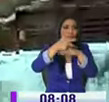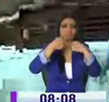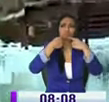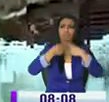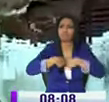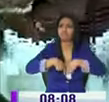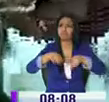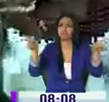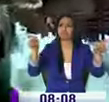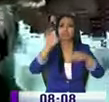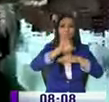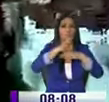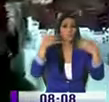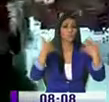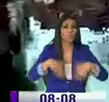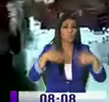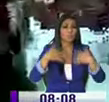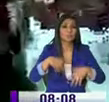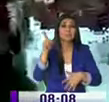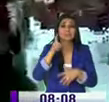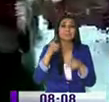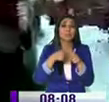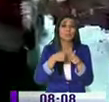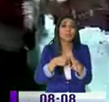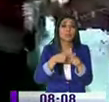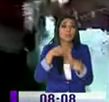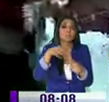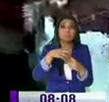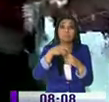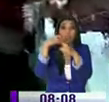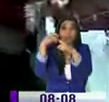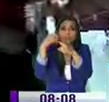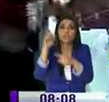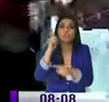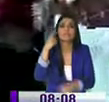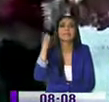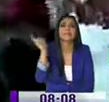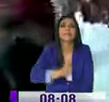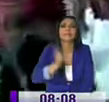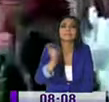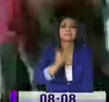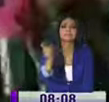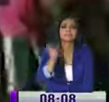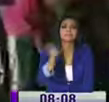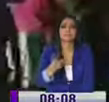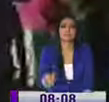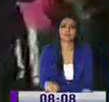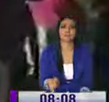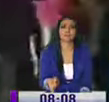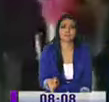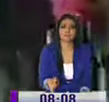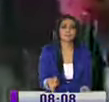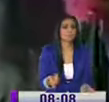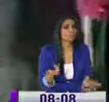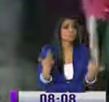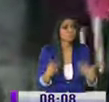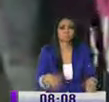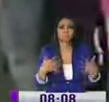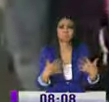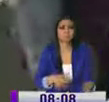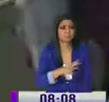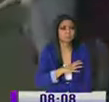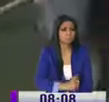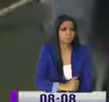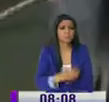imperiosa empieza de que aquí no hay prioridades aquí hay necesidades nosotros estábamos demasiadamente consternados con un